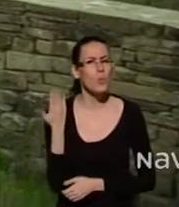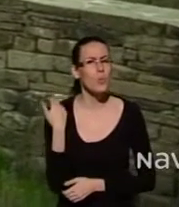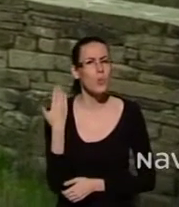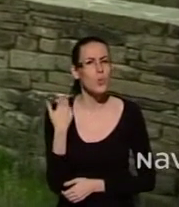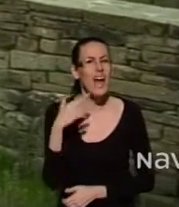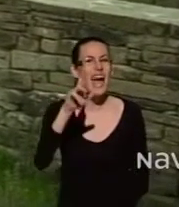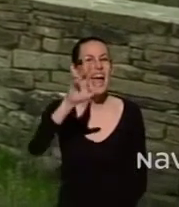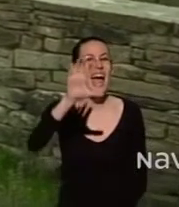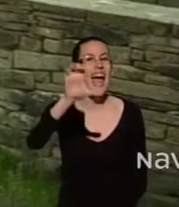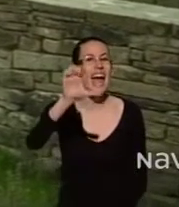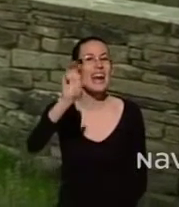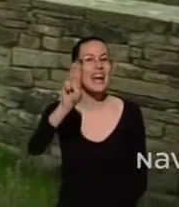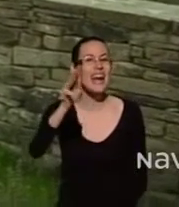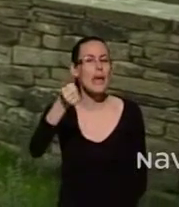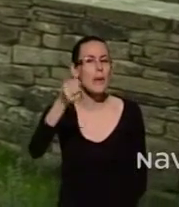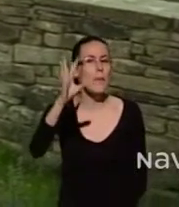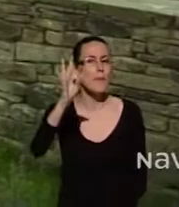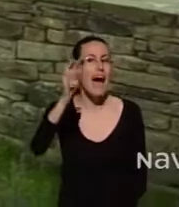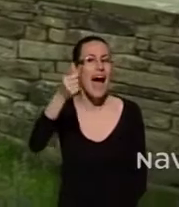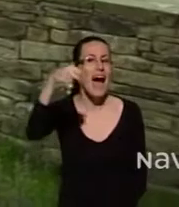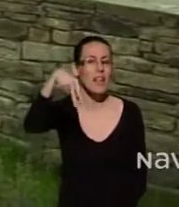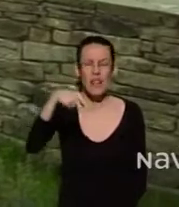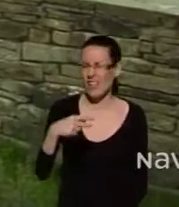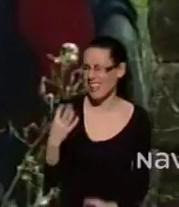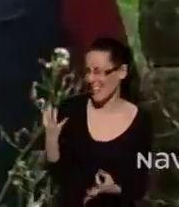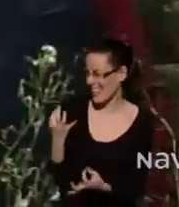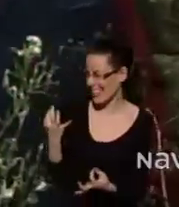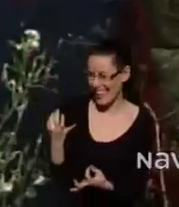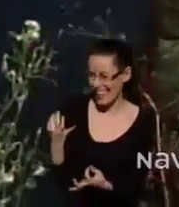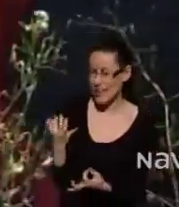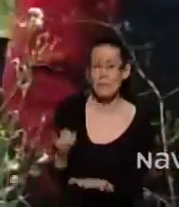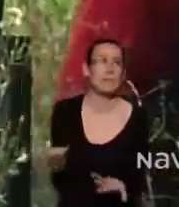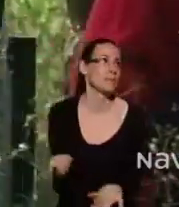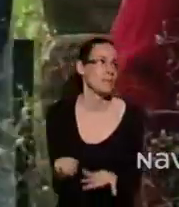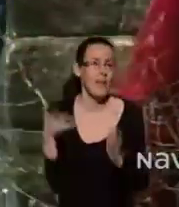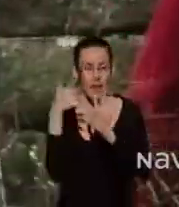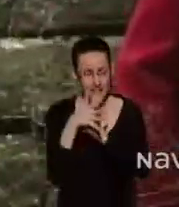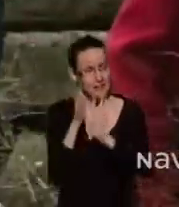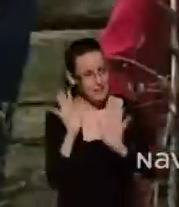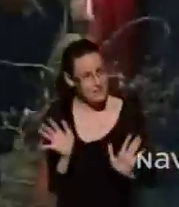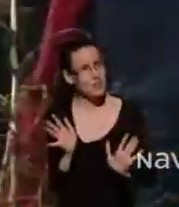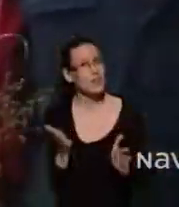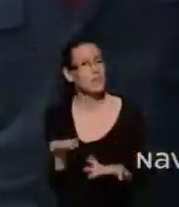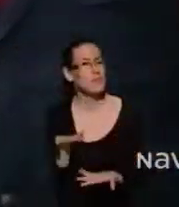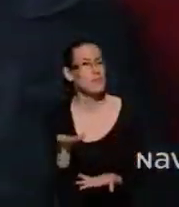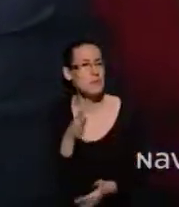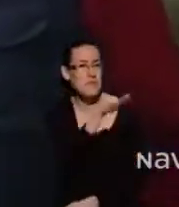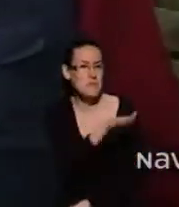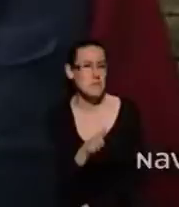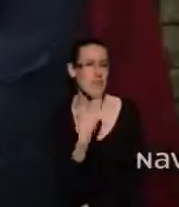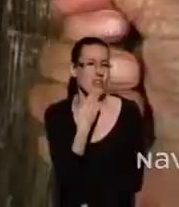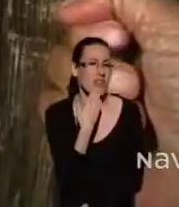repatán. ¿Qué es eso de repatán? Pues ahora te voy a explicar. Pues chavales de 10, 12 años